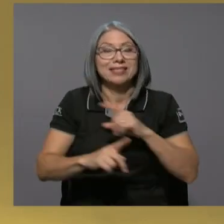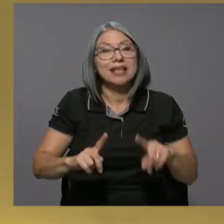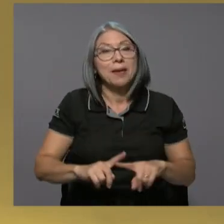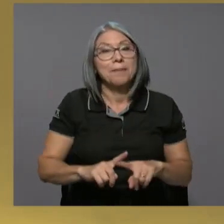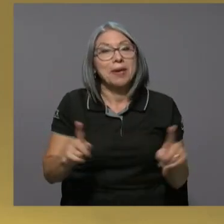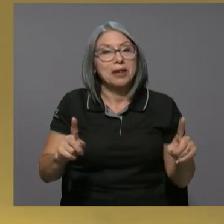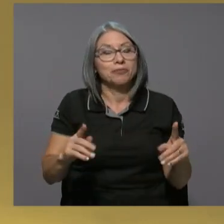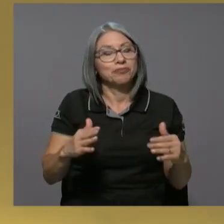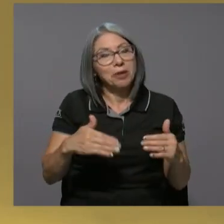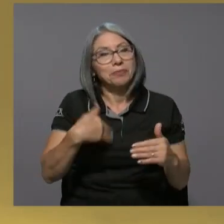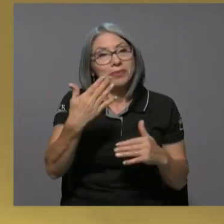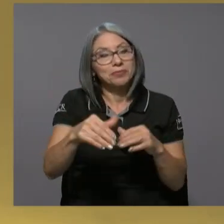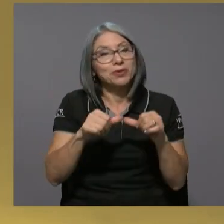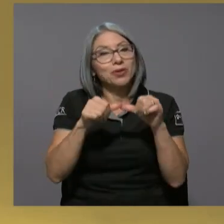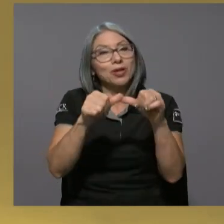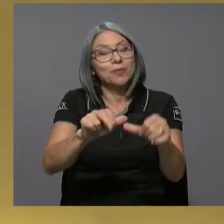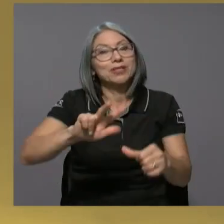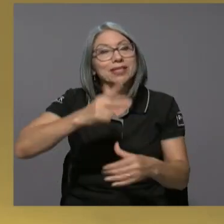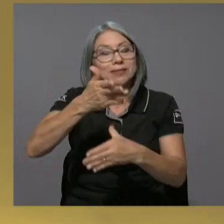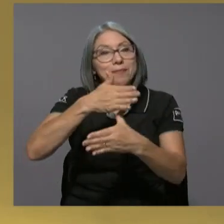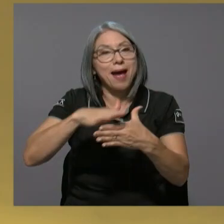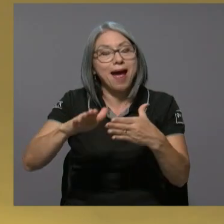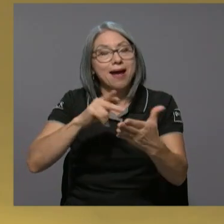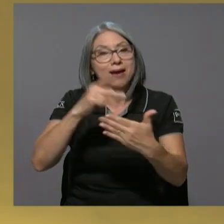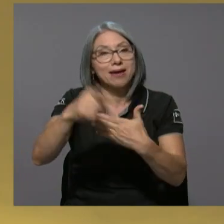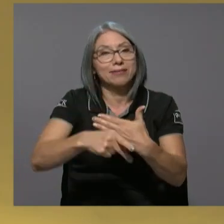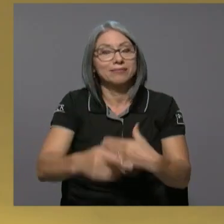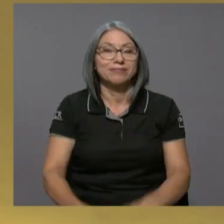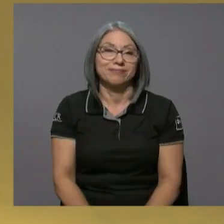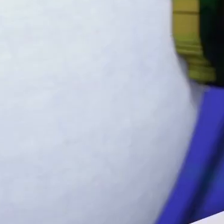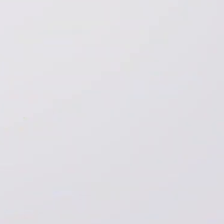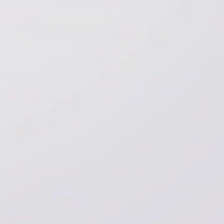rápidamente regresaremos para el tercero y último segmento.